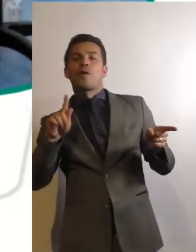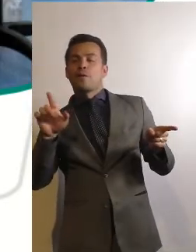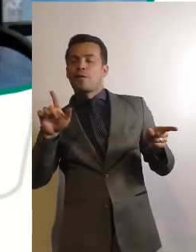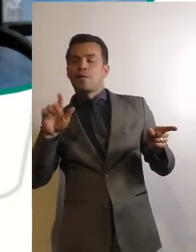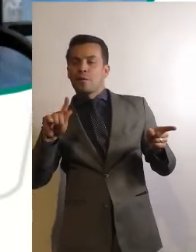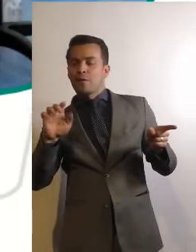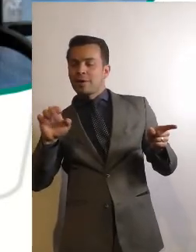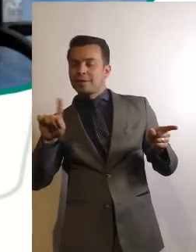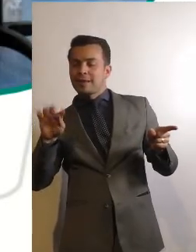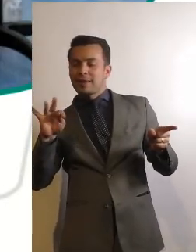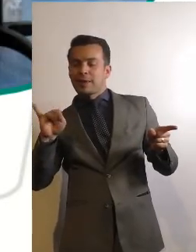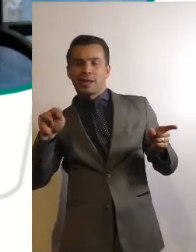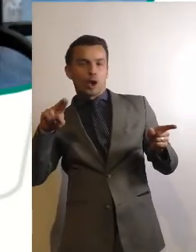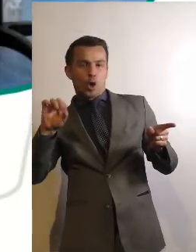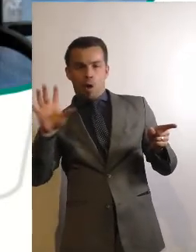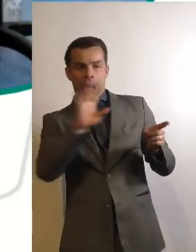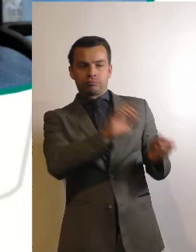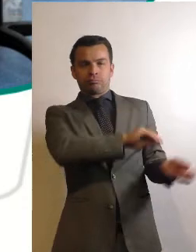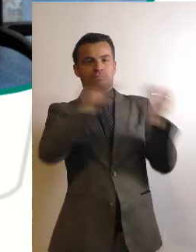la